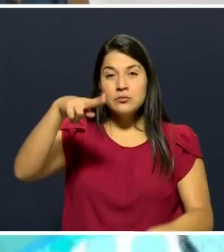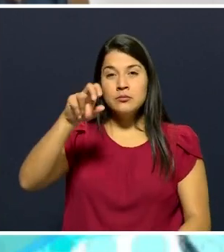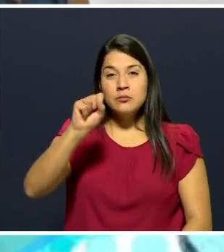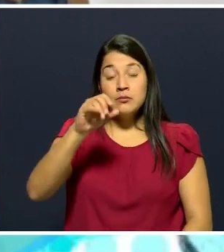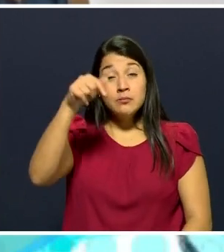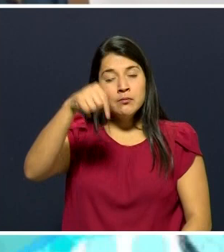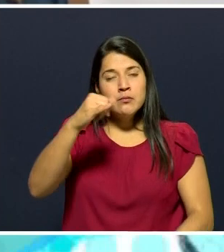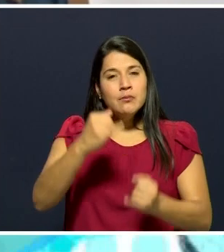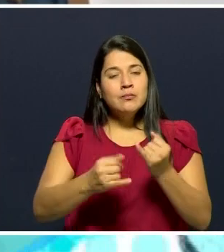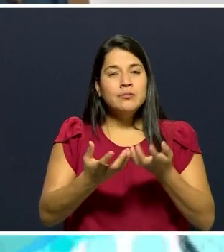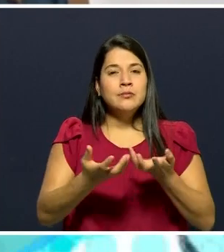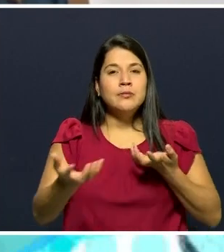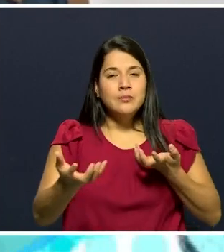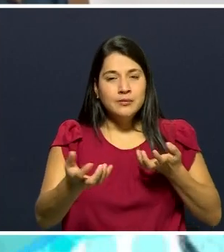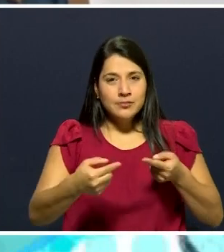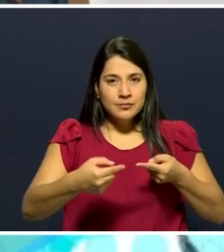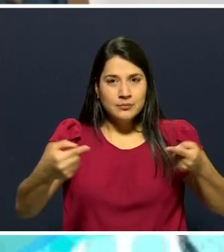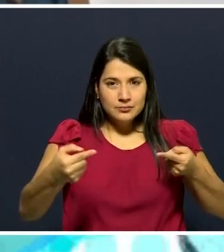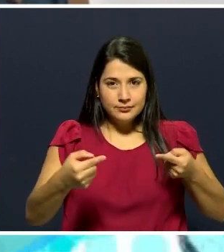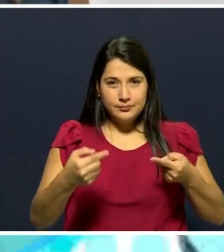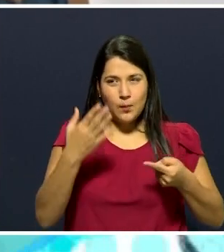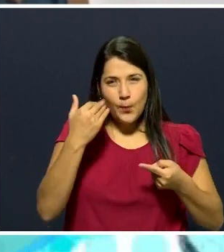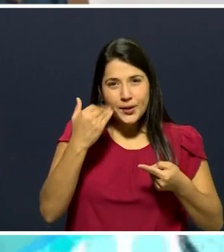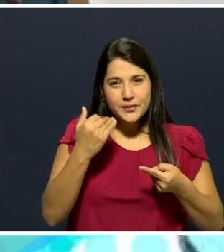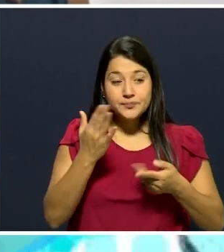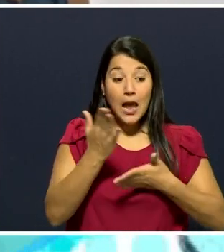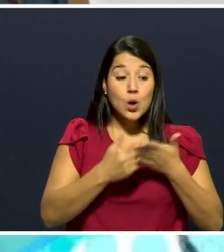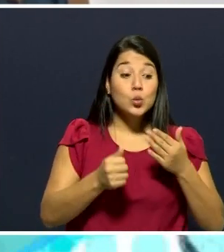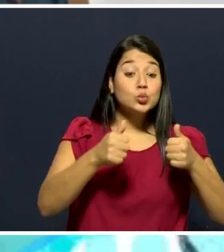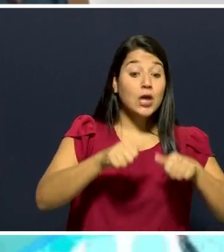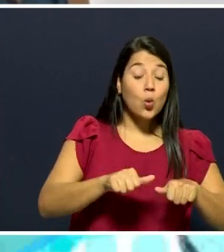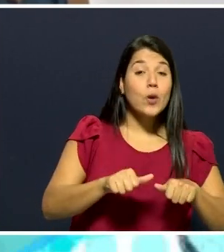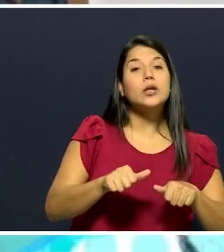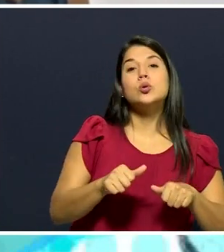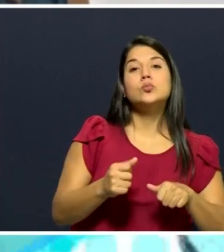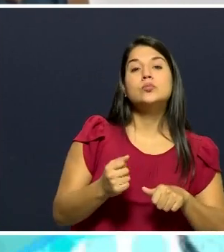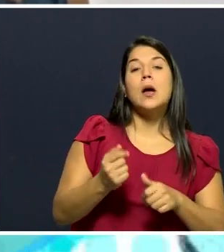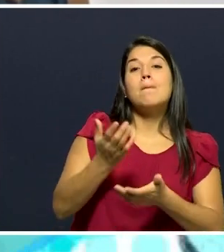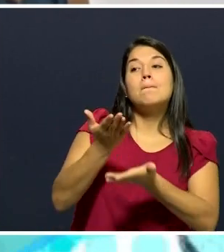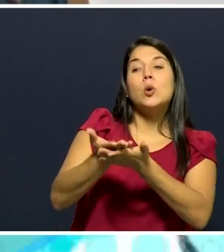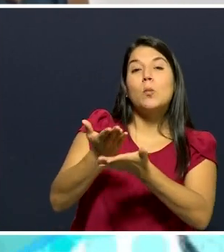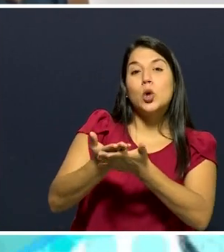esta jornada desde ese grupo y su performance negativo?